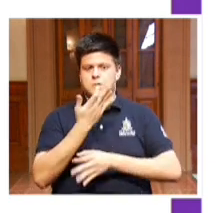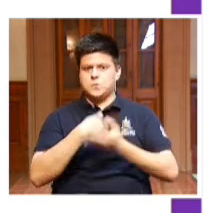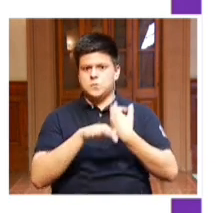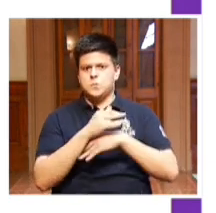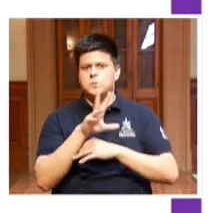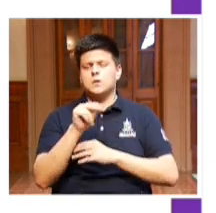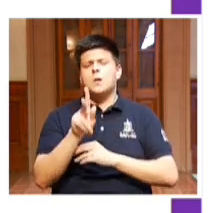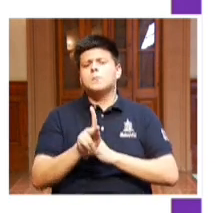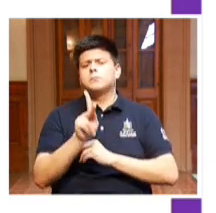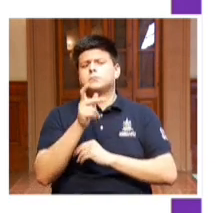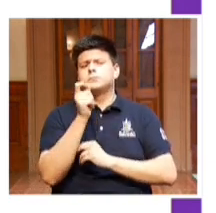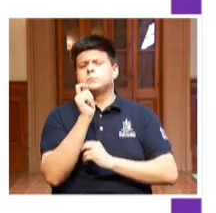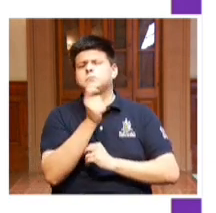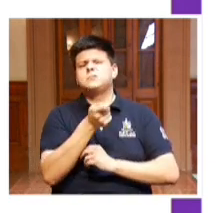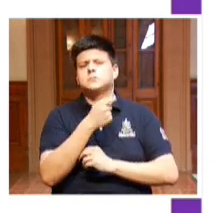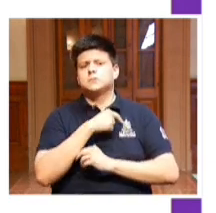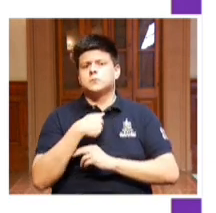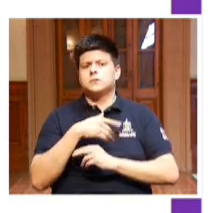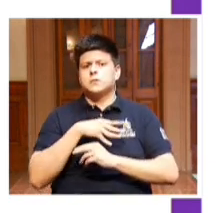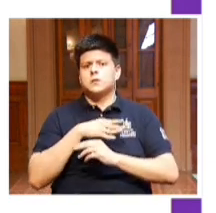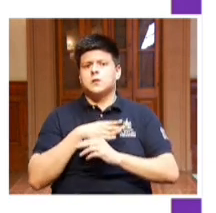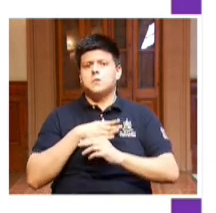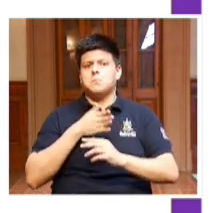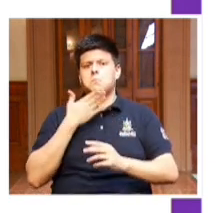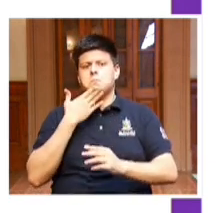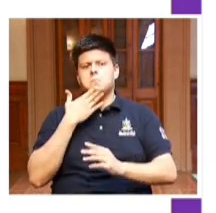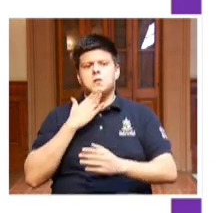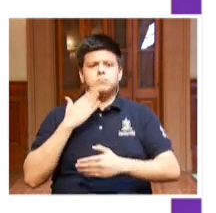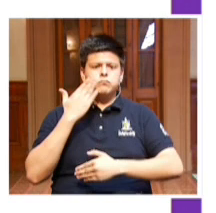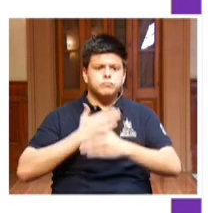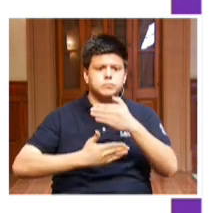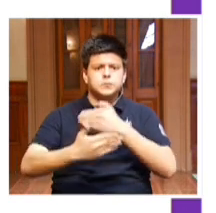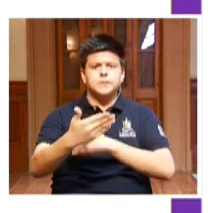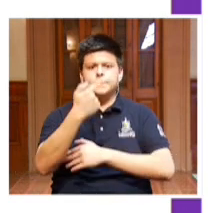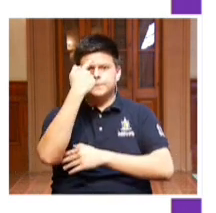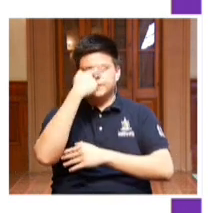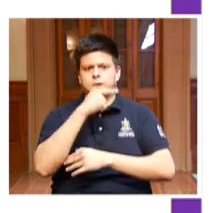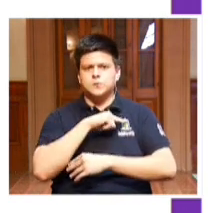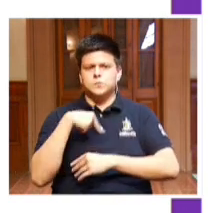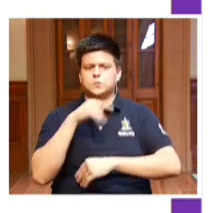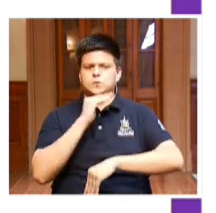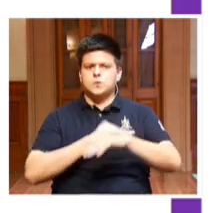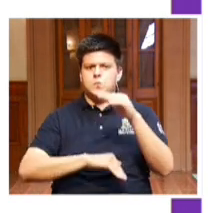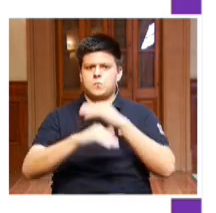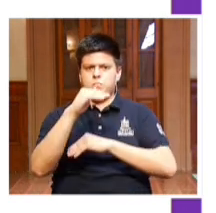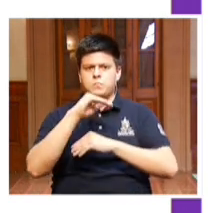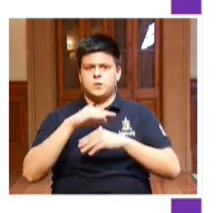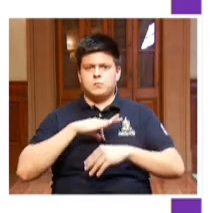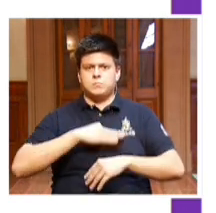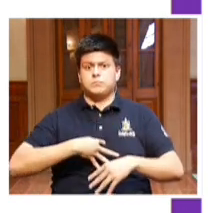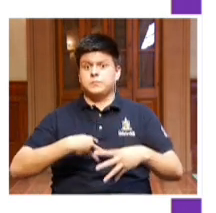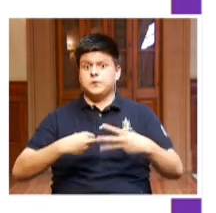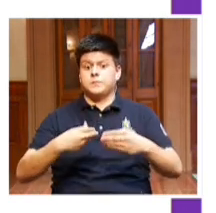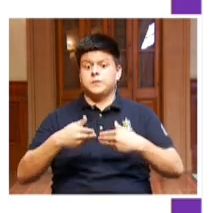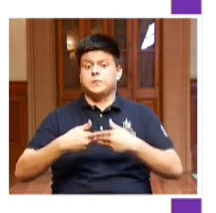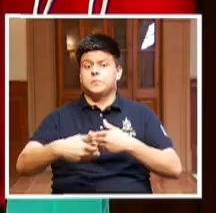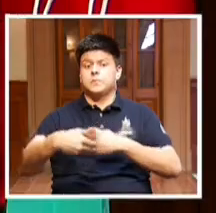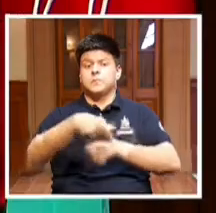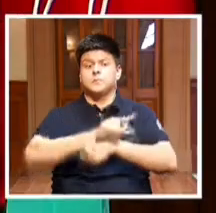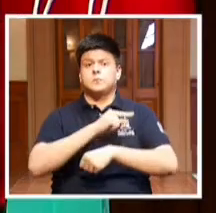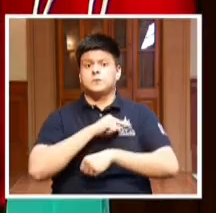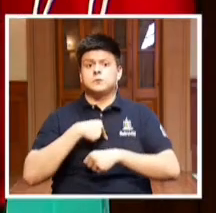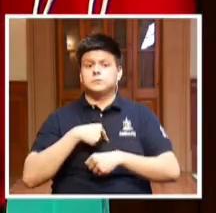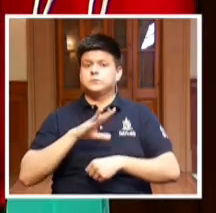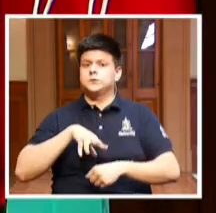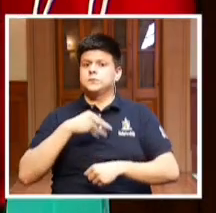quiere decir que vamos en la dirección correcta. Lo que sigue en los siguientes días es que tratemos